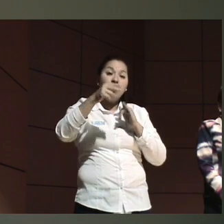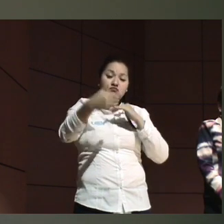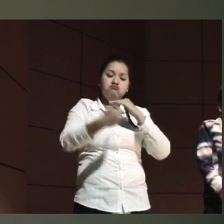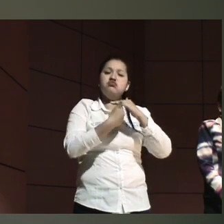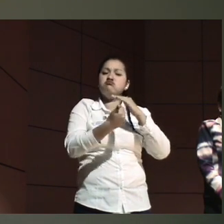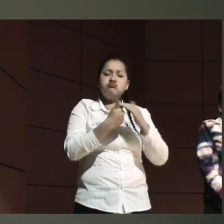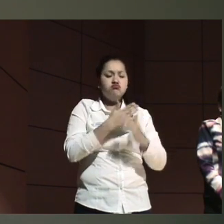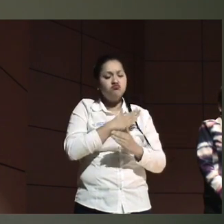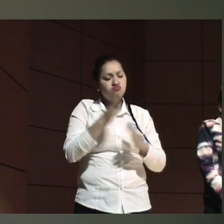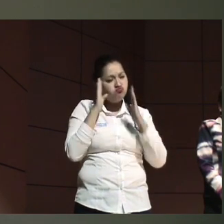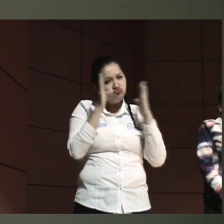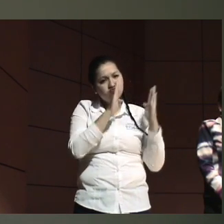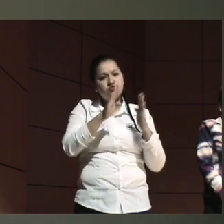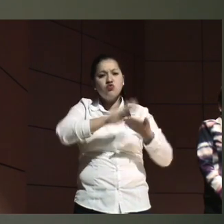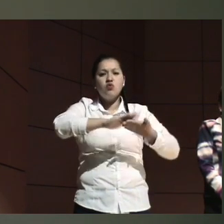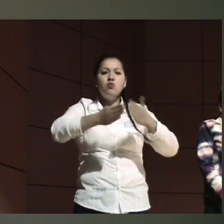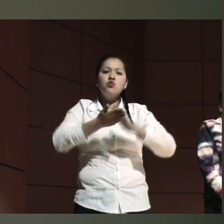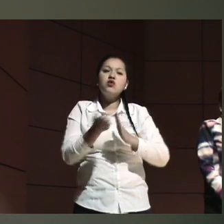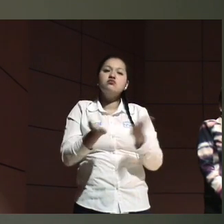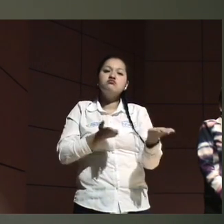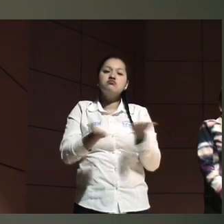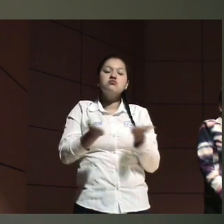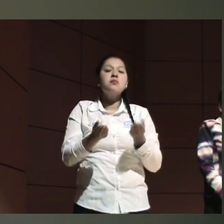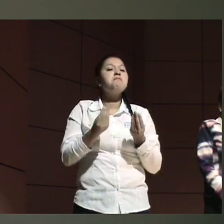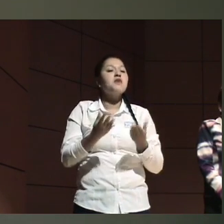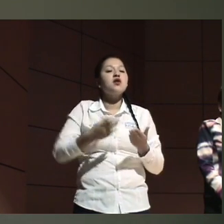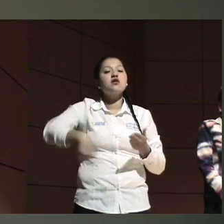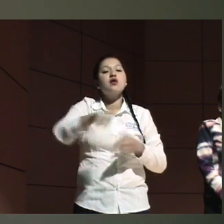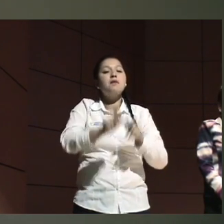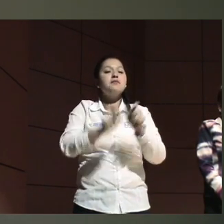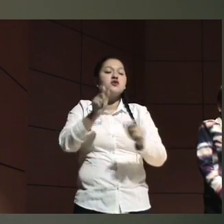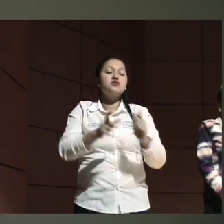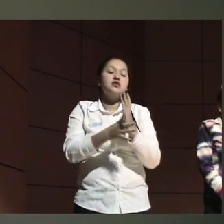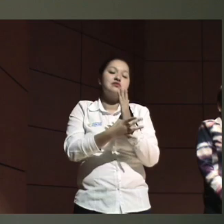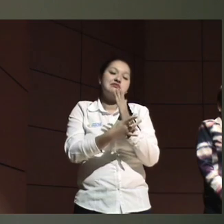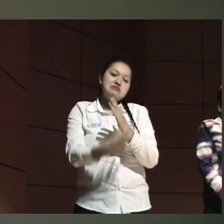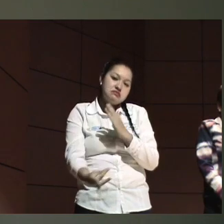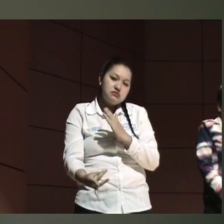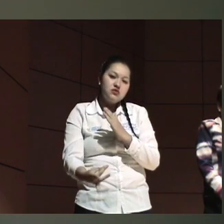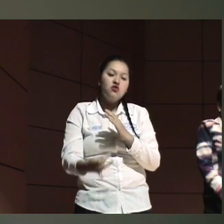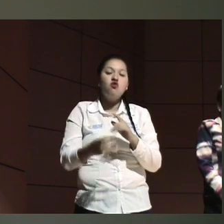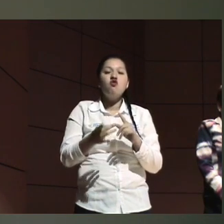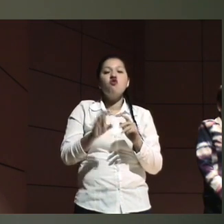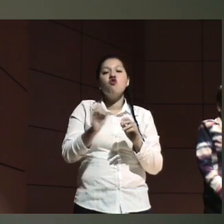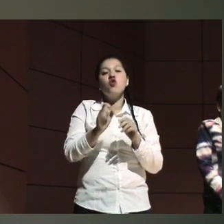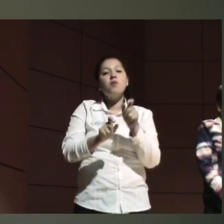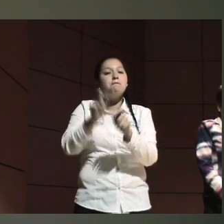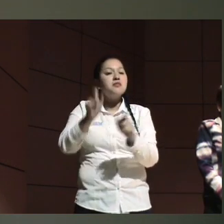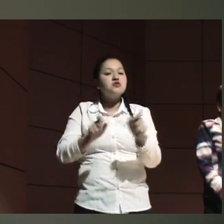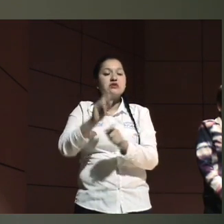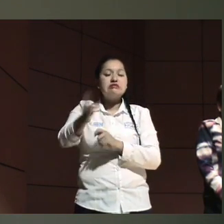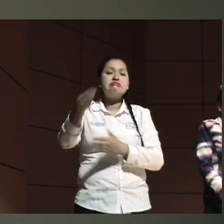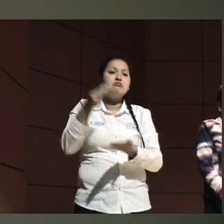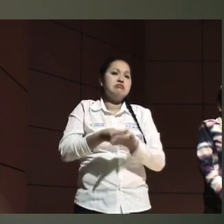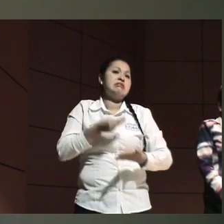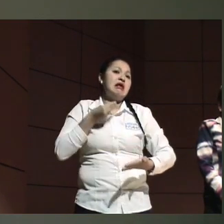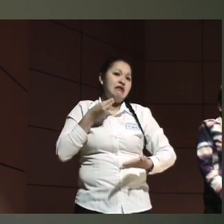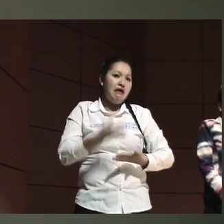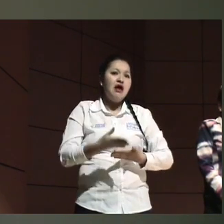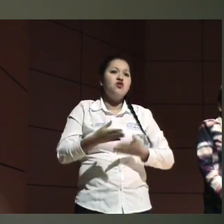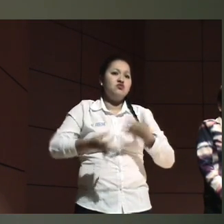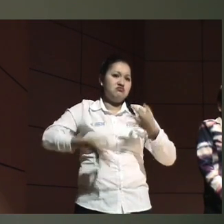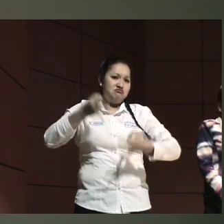de este tipo de servicios para personas de escasos recursos o que no podrían por los altos costos que demandan